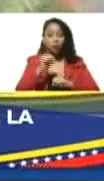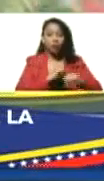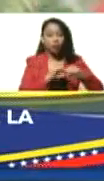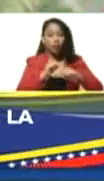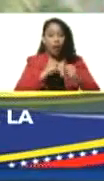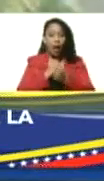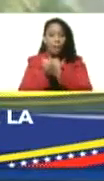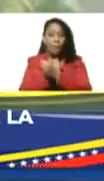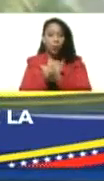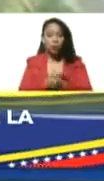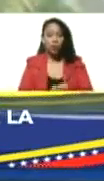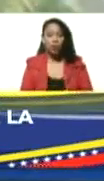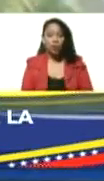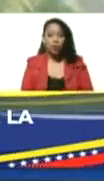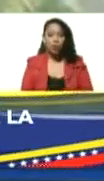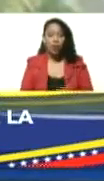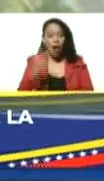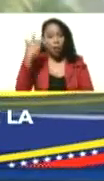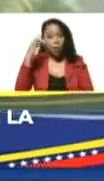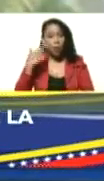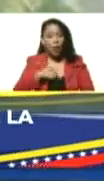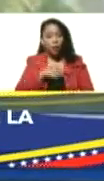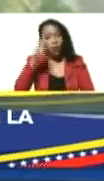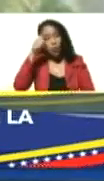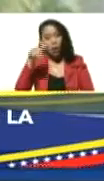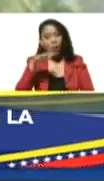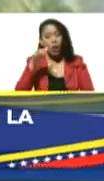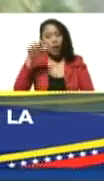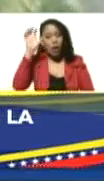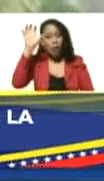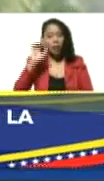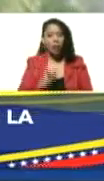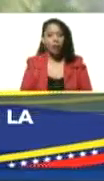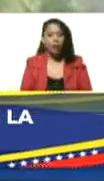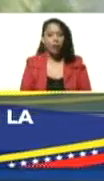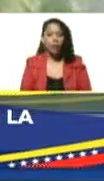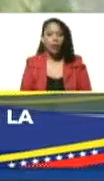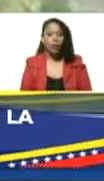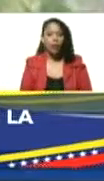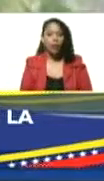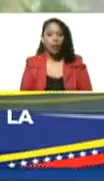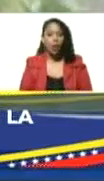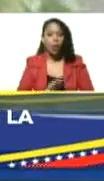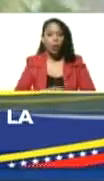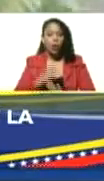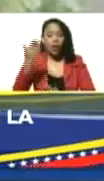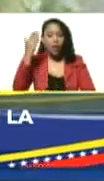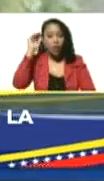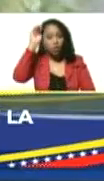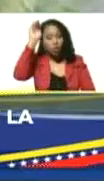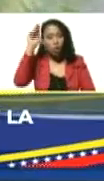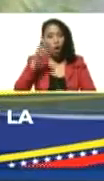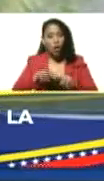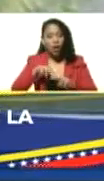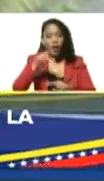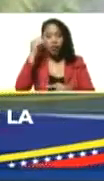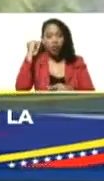amor por nuestro pueblo, por nuestra patria, por el destino de nuestros niños y niñas.